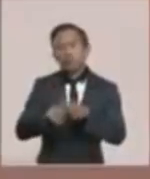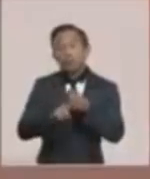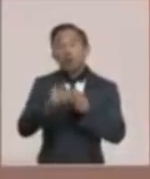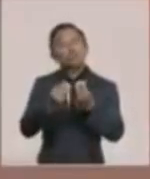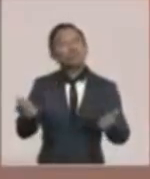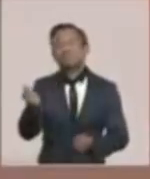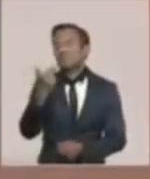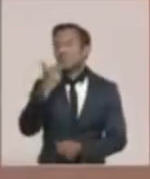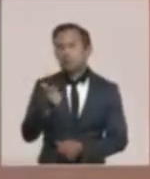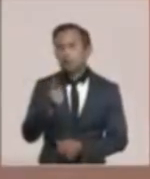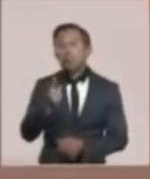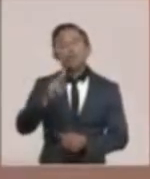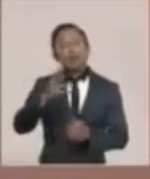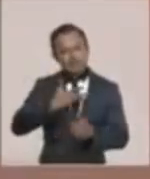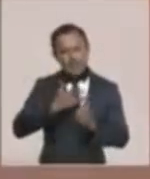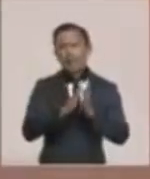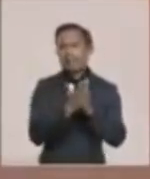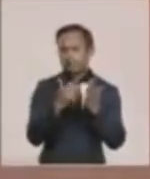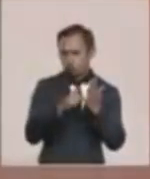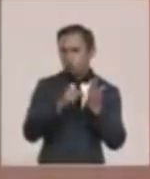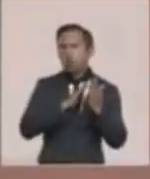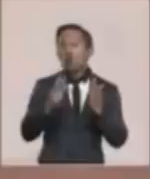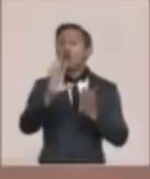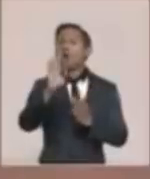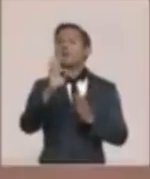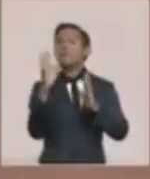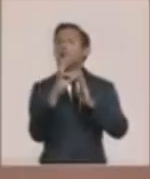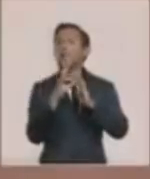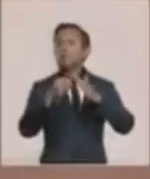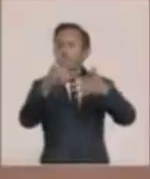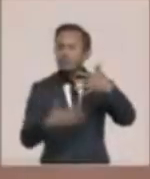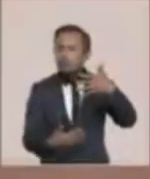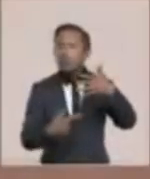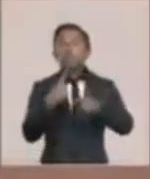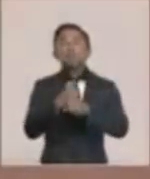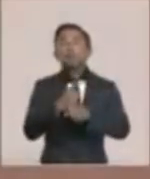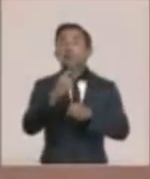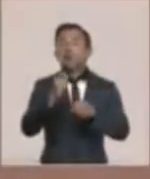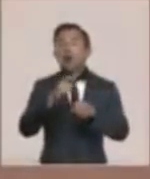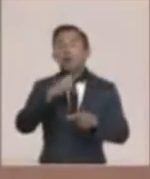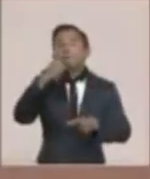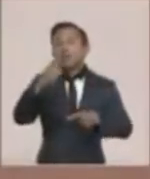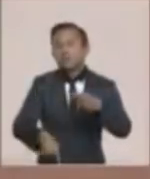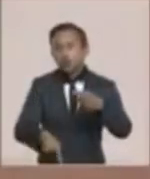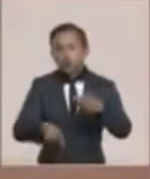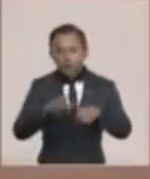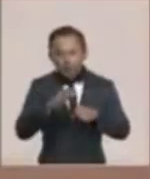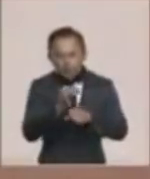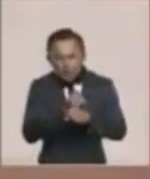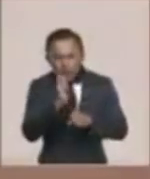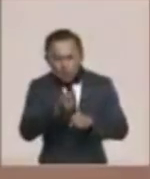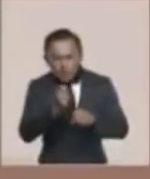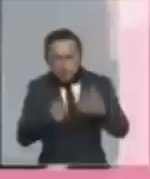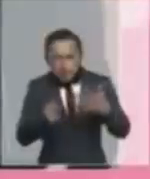con 40 puntos, en 2 ejes. Por un lado, la prevención, atender las causas más profundas, y por otro lado, enfrentar